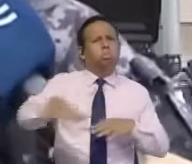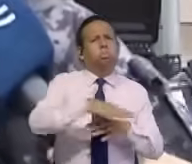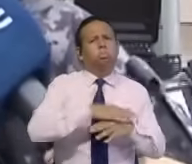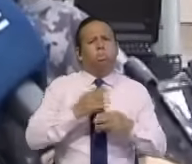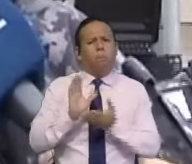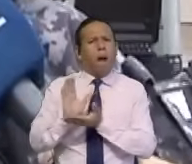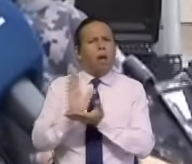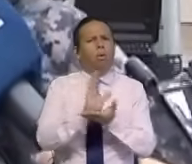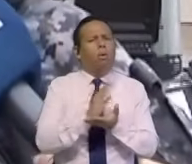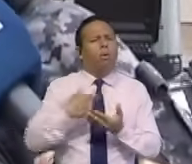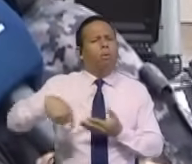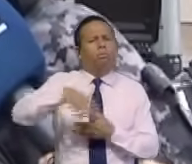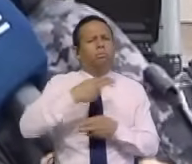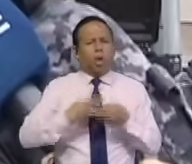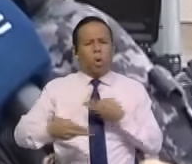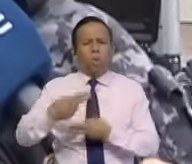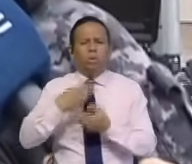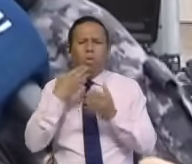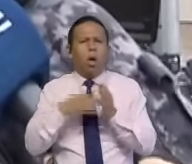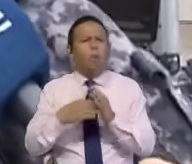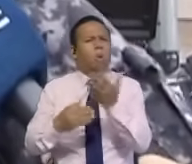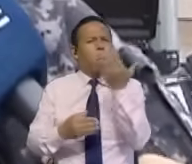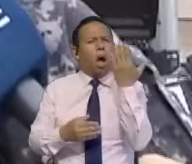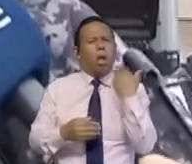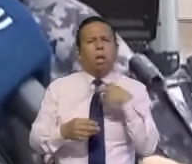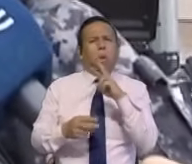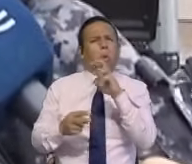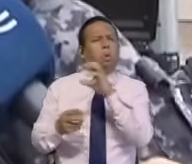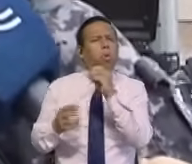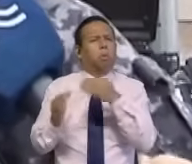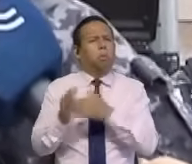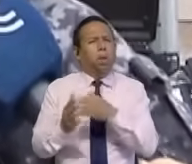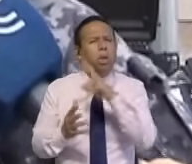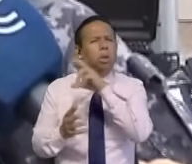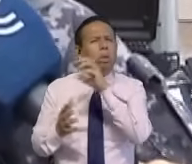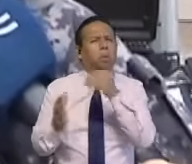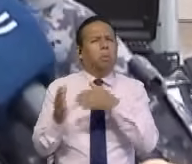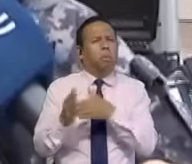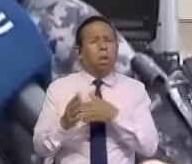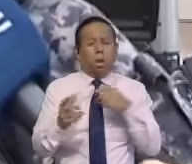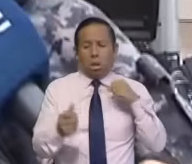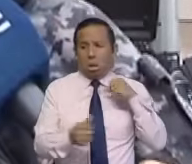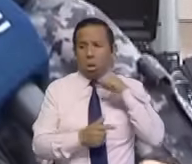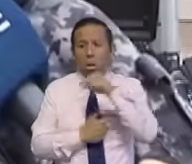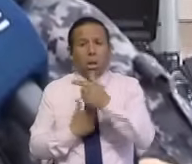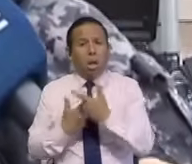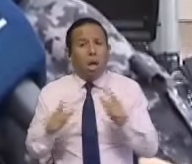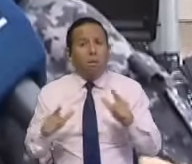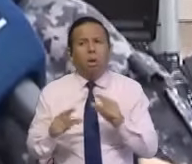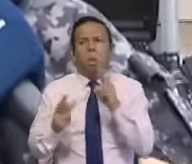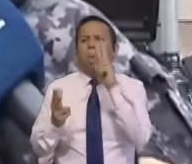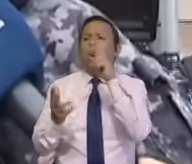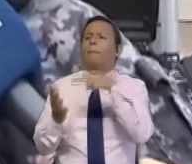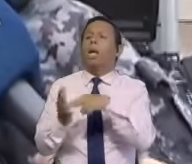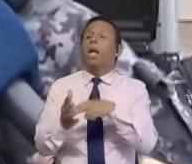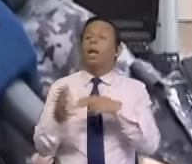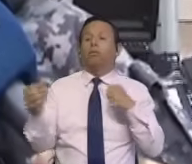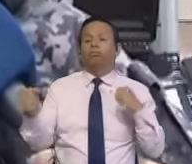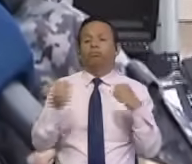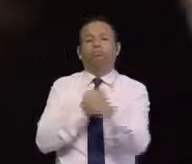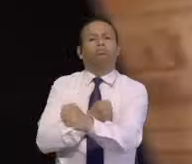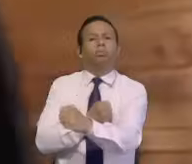esa persona, antes pedían 200 mil, 300 mil por la liberación de una persona, ahora le piden $2,000, entonces